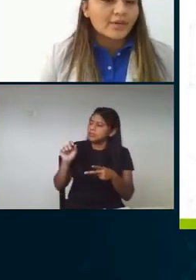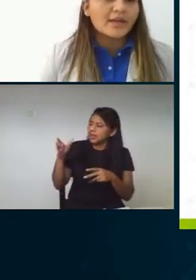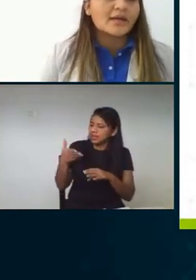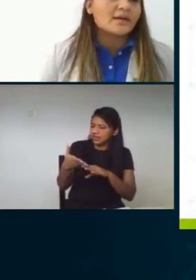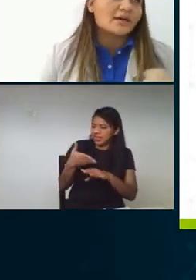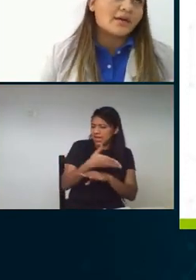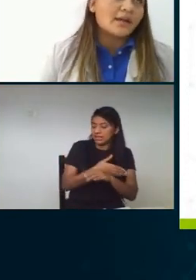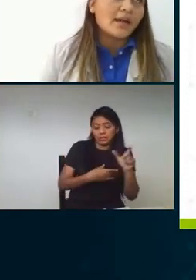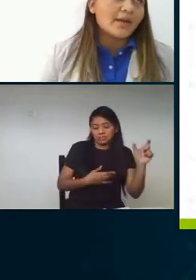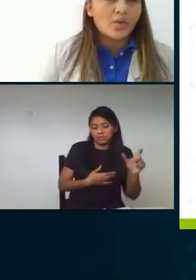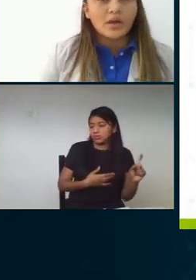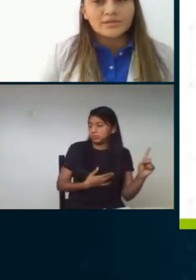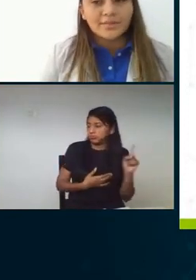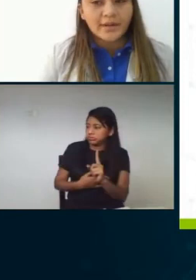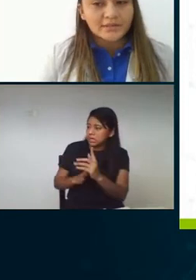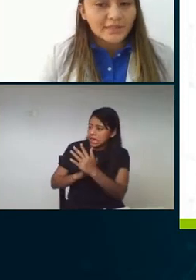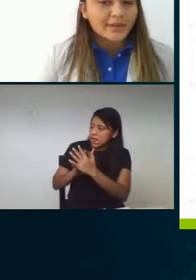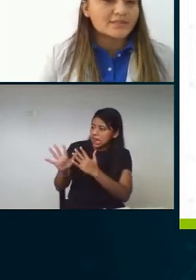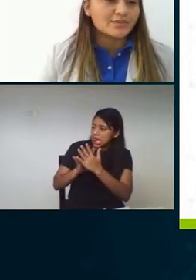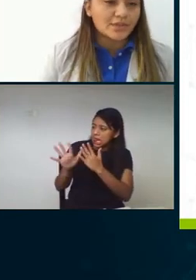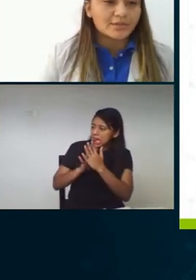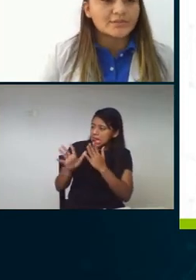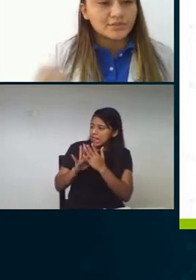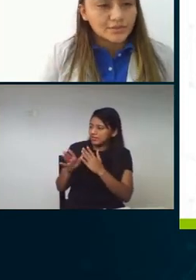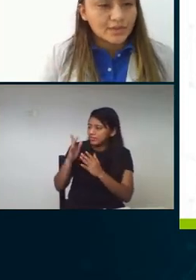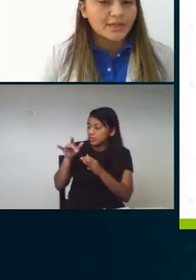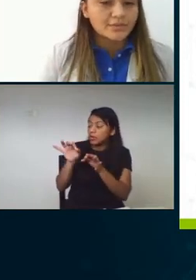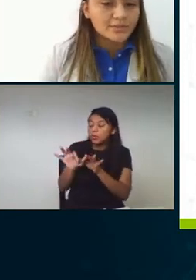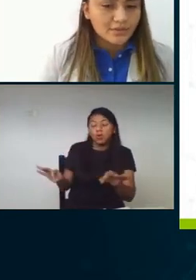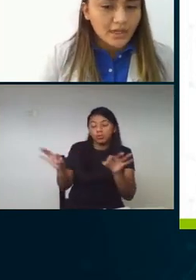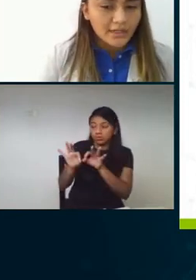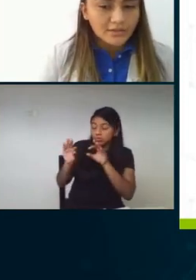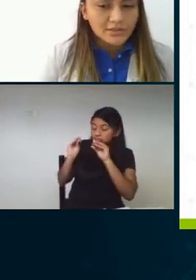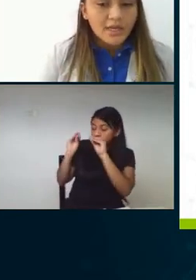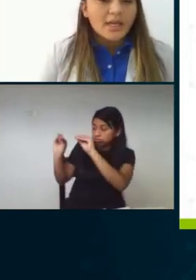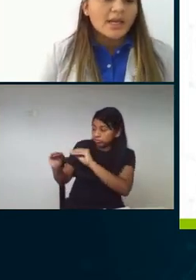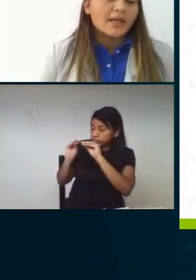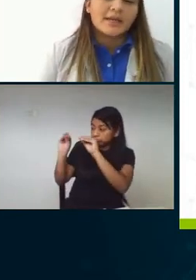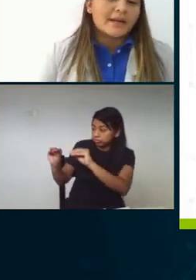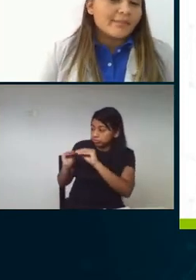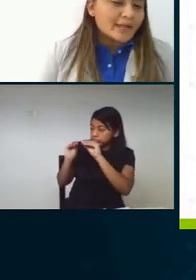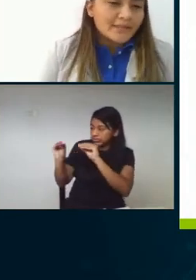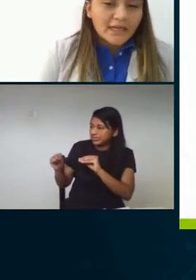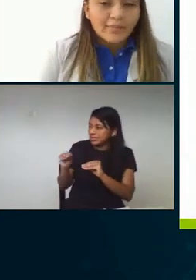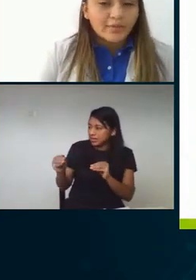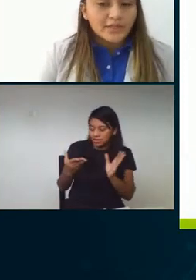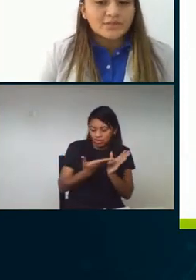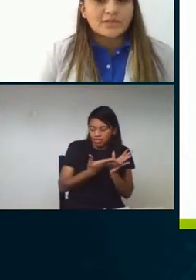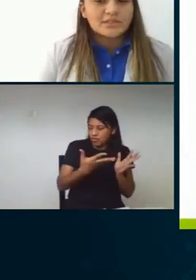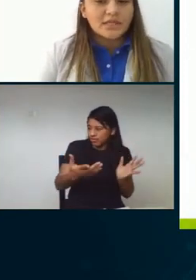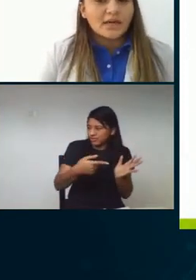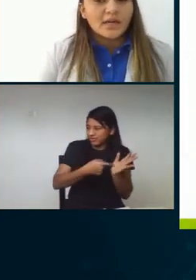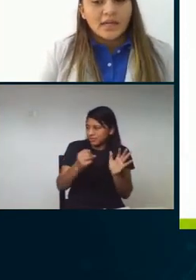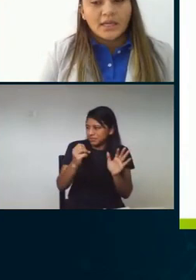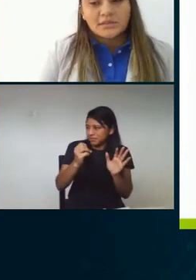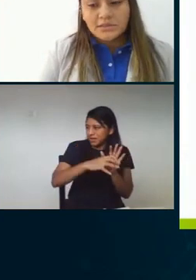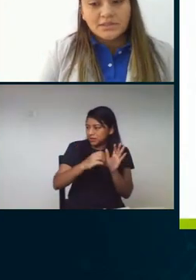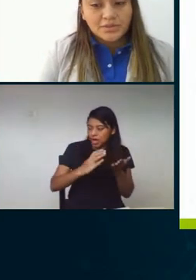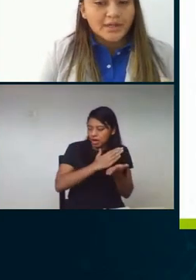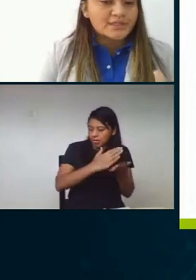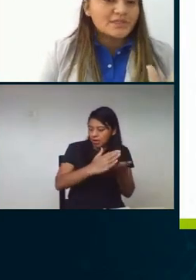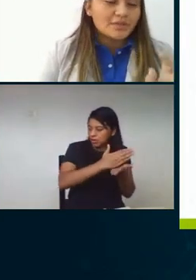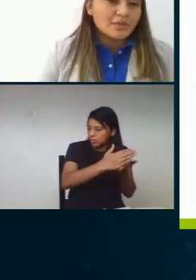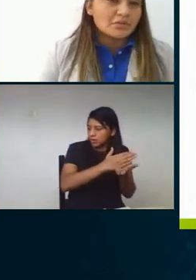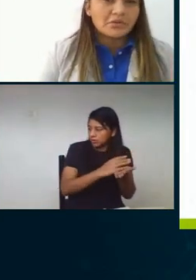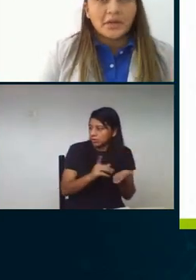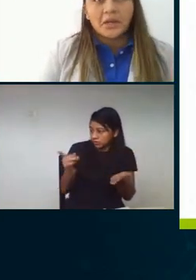del manejo de la adecuada separación de los residuos orgánicos e inorgánicos? Gran parte de la población decía, sí,